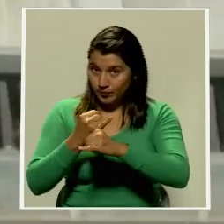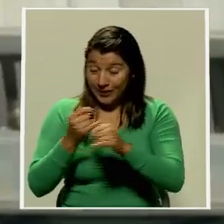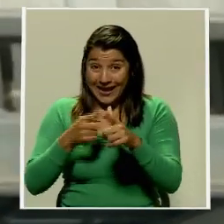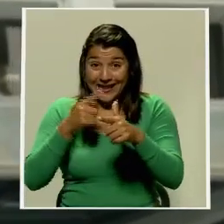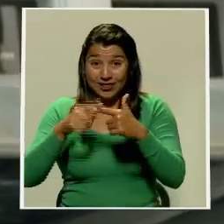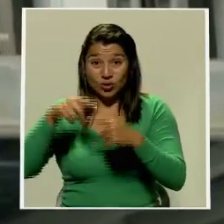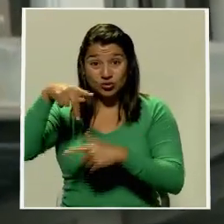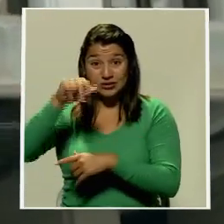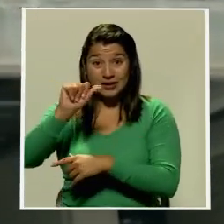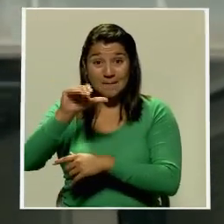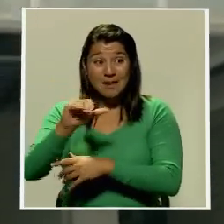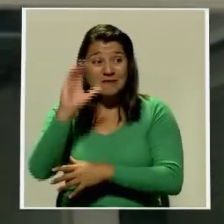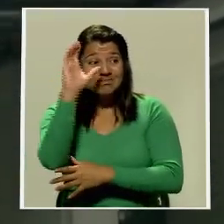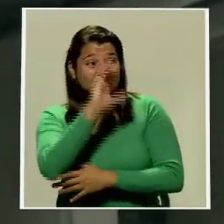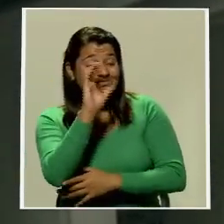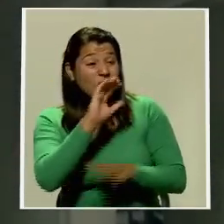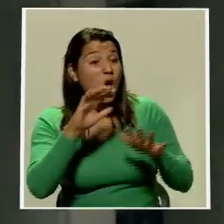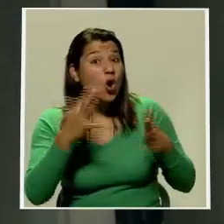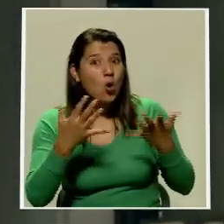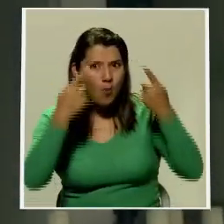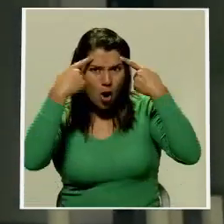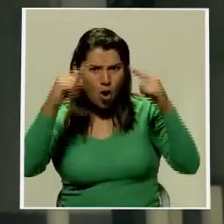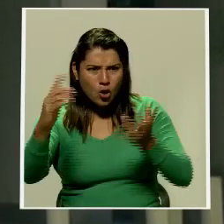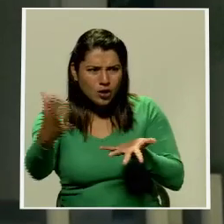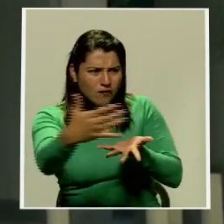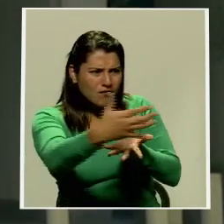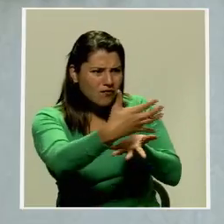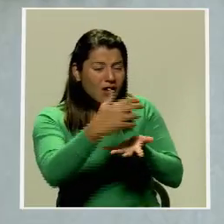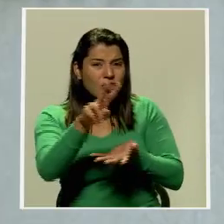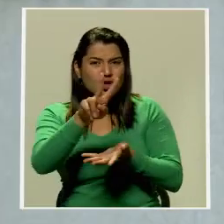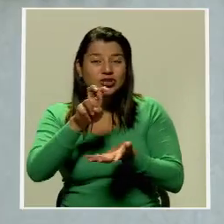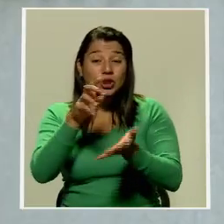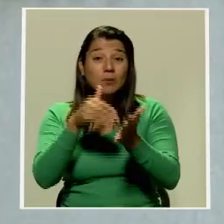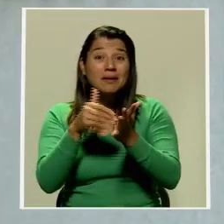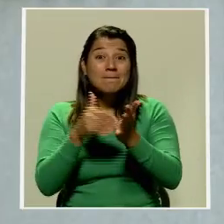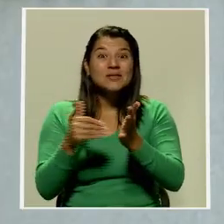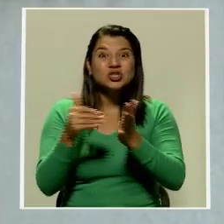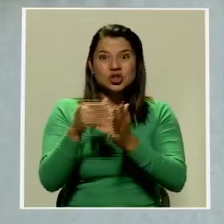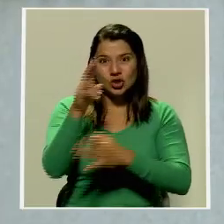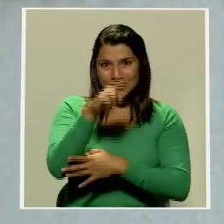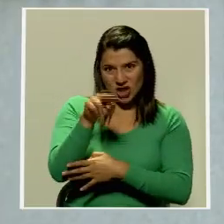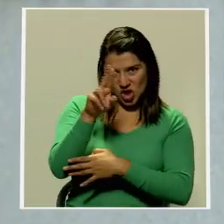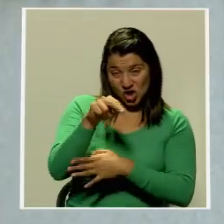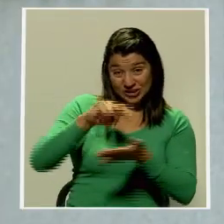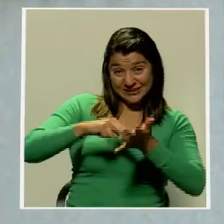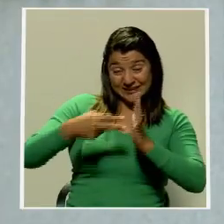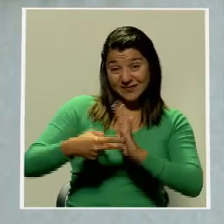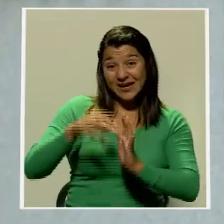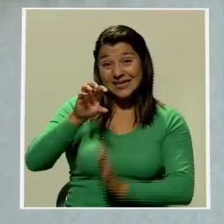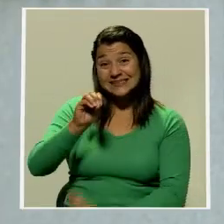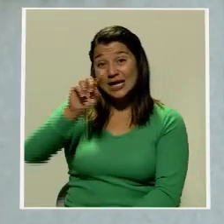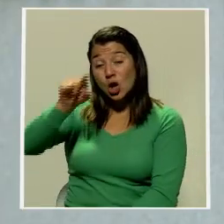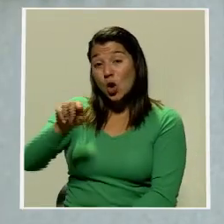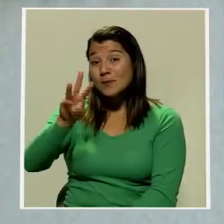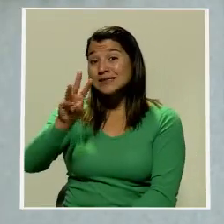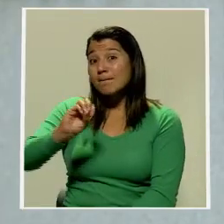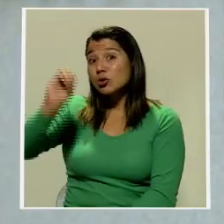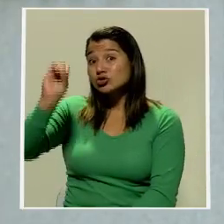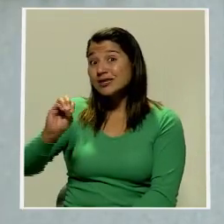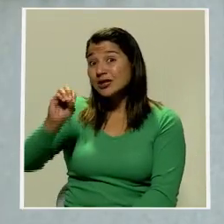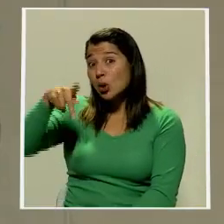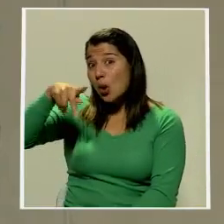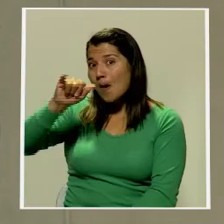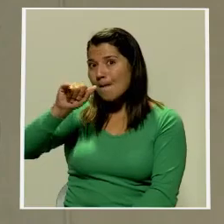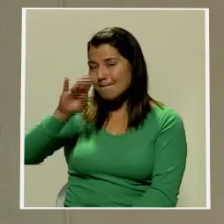cómo sumar al menos 200 mil millones de colones, es decir, un 0,6% del PIB, que faltan para llegar a la